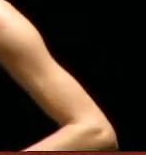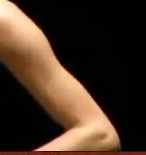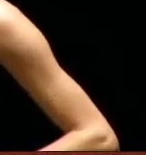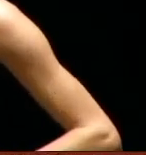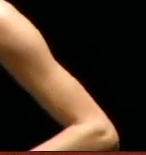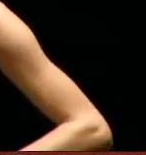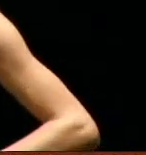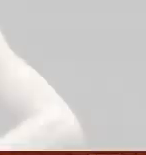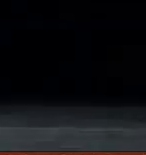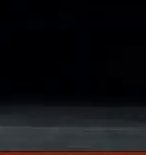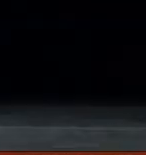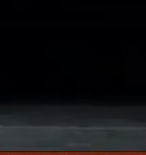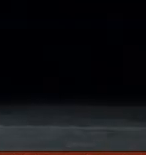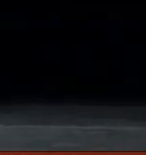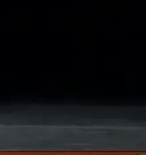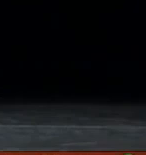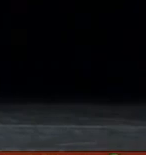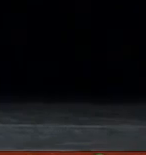internacional.